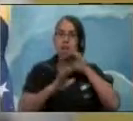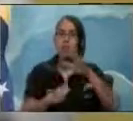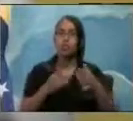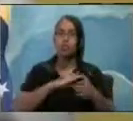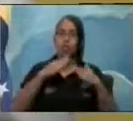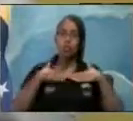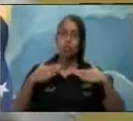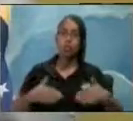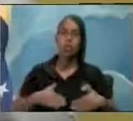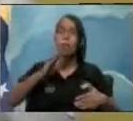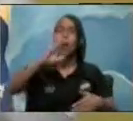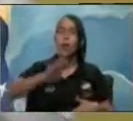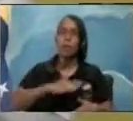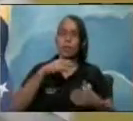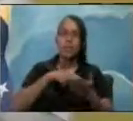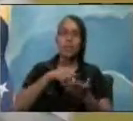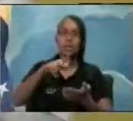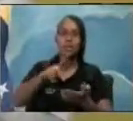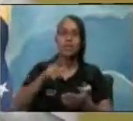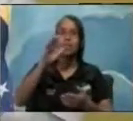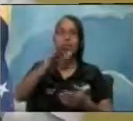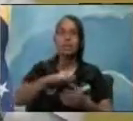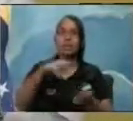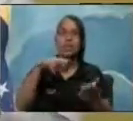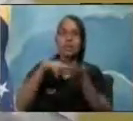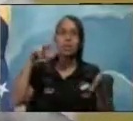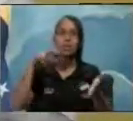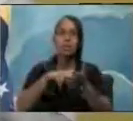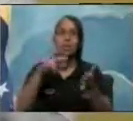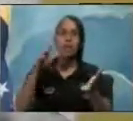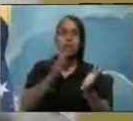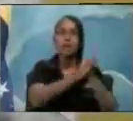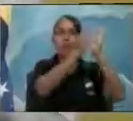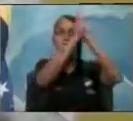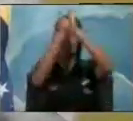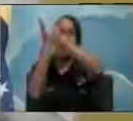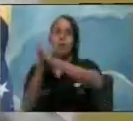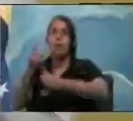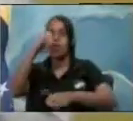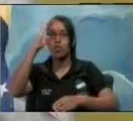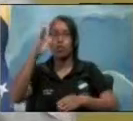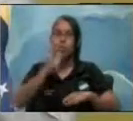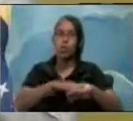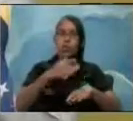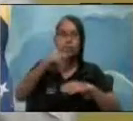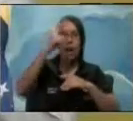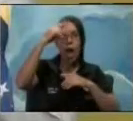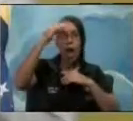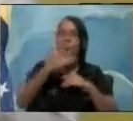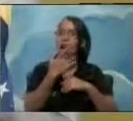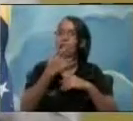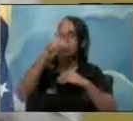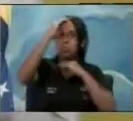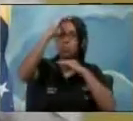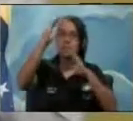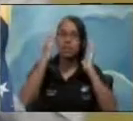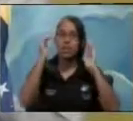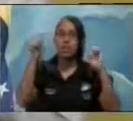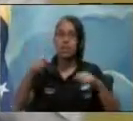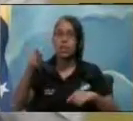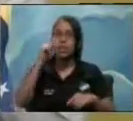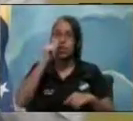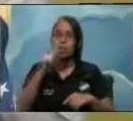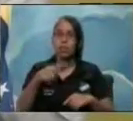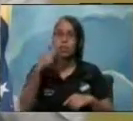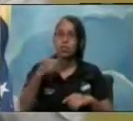cuerpo y vas a poder caminar y andar y brincar y alabar a Dios. Porque una cosa me llama la atención, que este hombre luego de esa ayuda